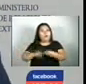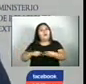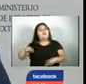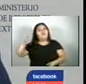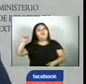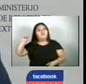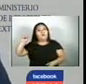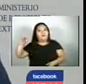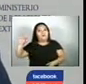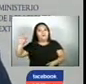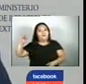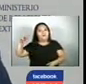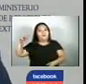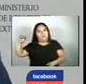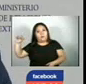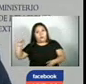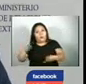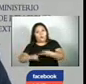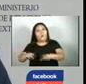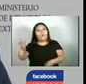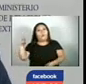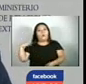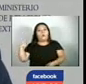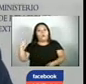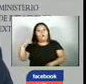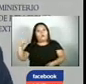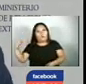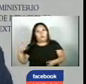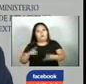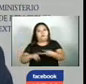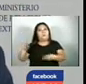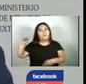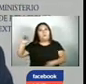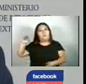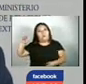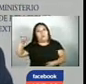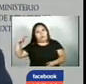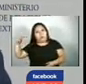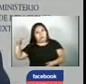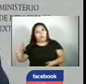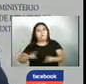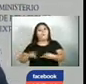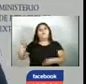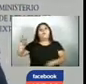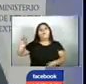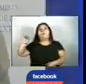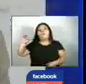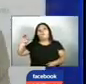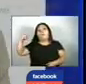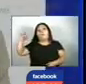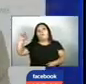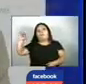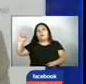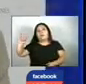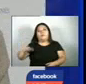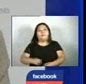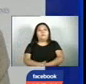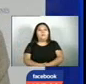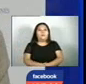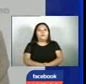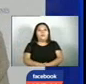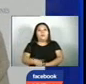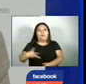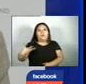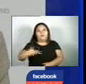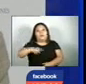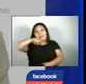Francisco, Seattle, Washington, Silver Spring en Maryland y Woodbridge en Virginia. Para llevar a cabo una